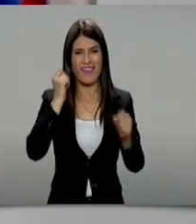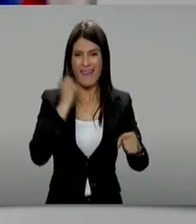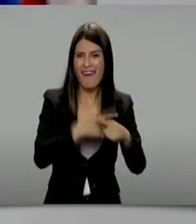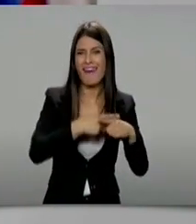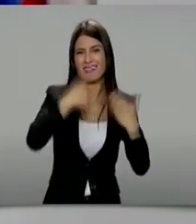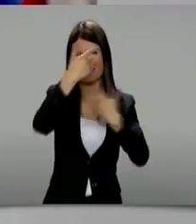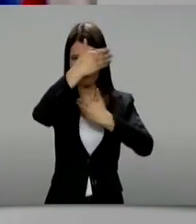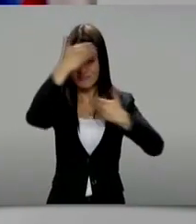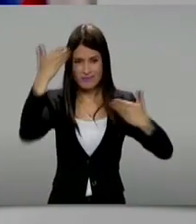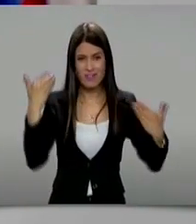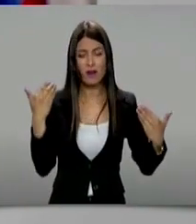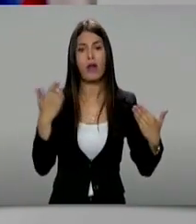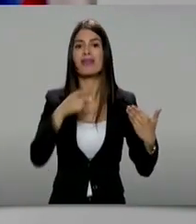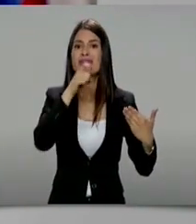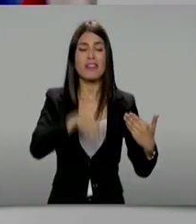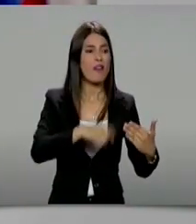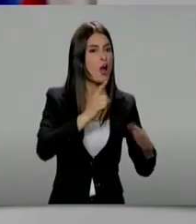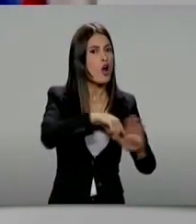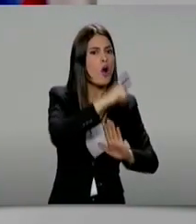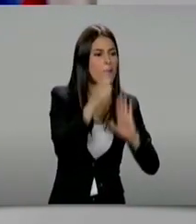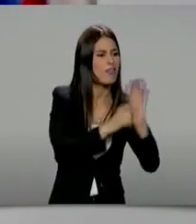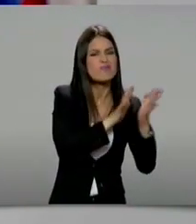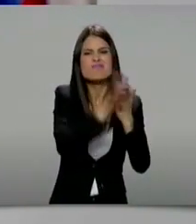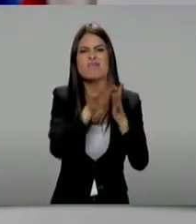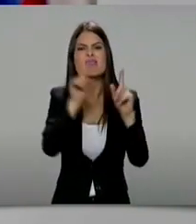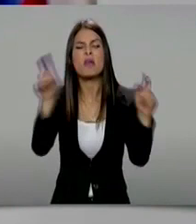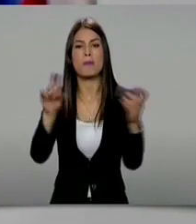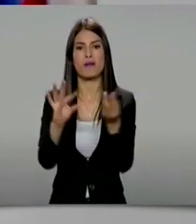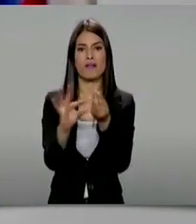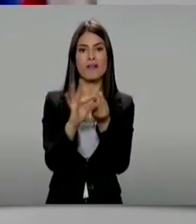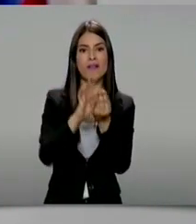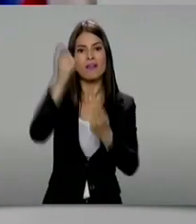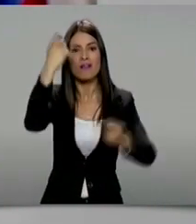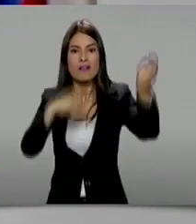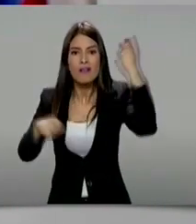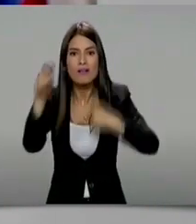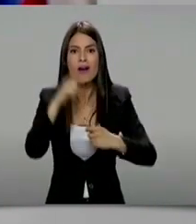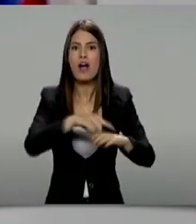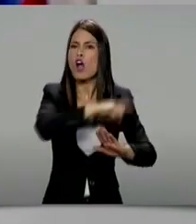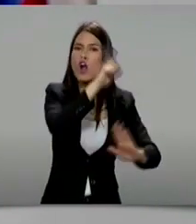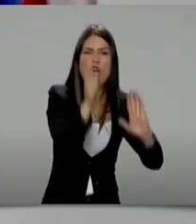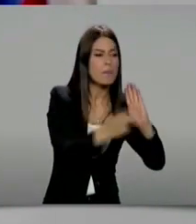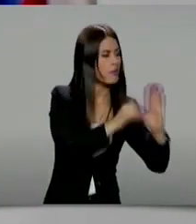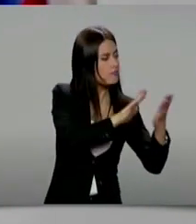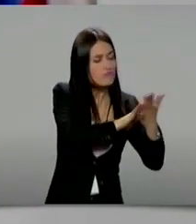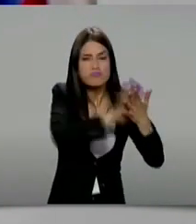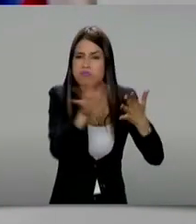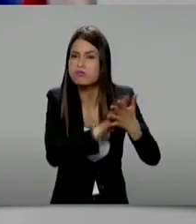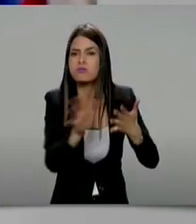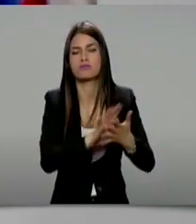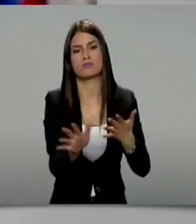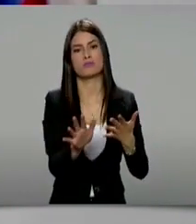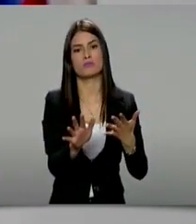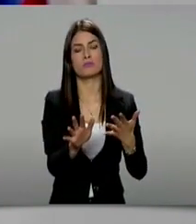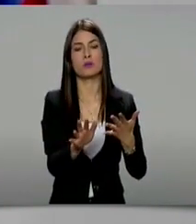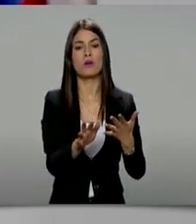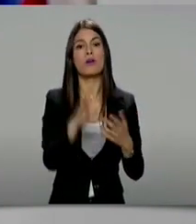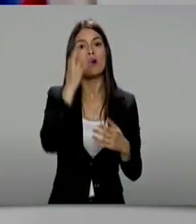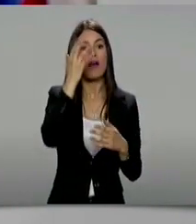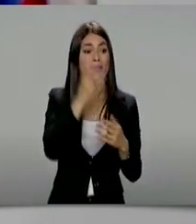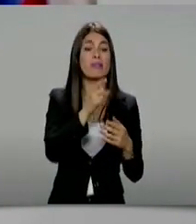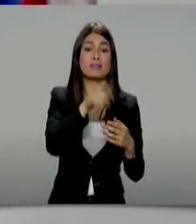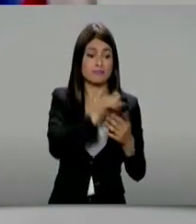el narcotráfico de manera exhaustiva y detallada para atribuir